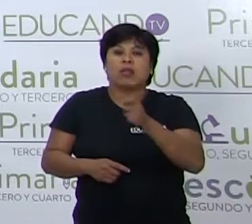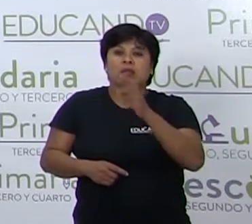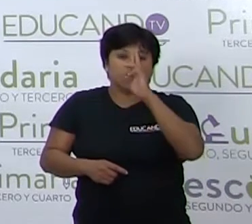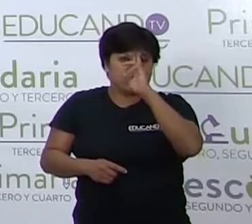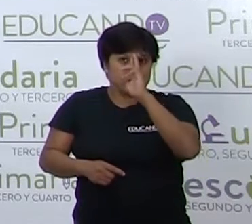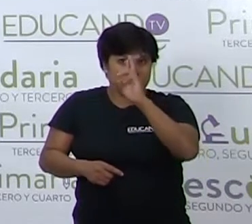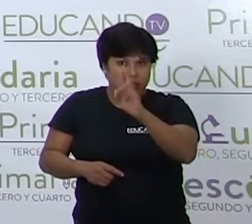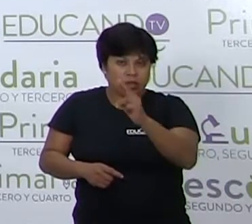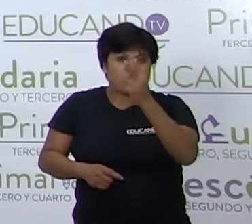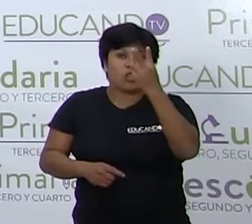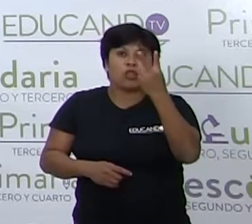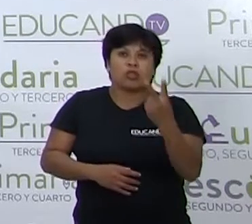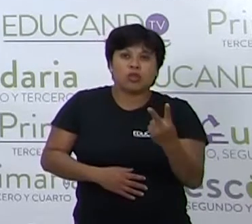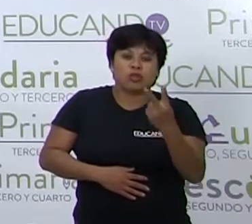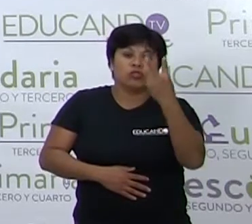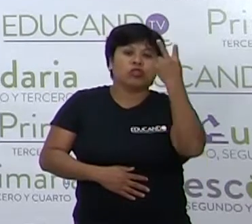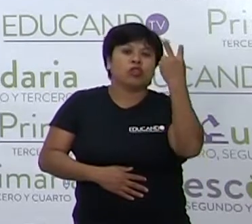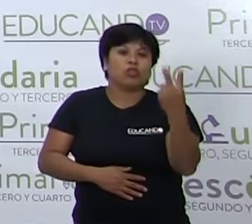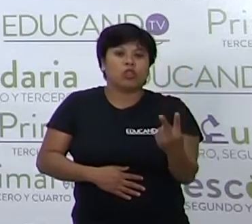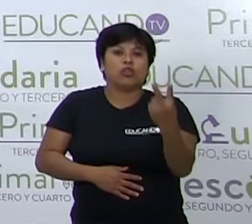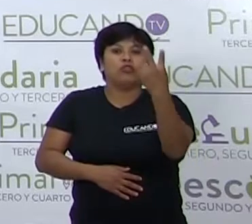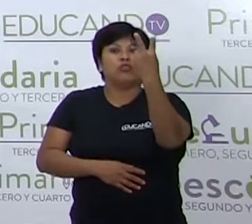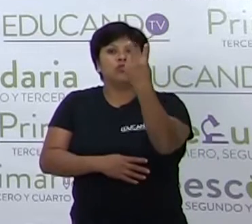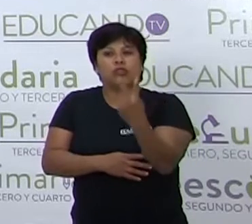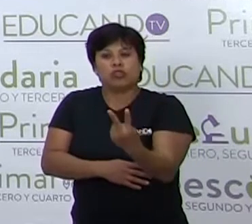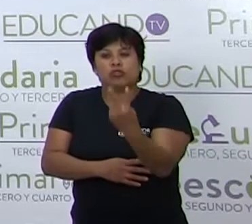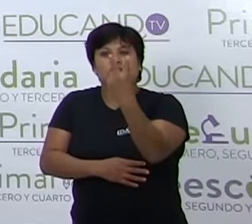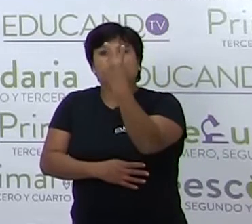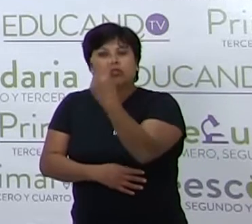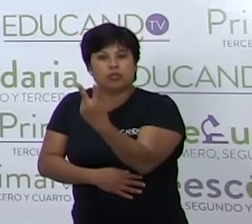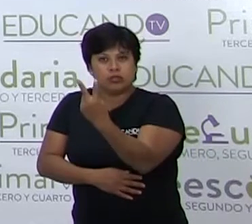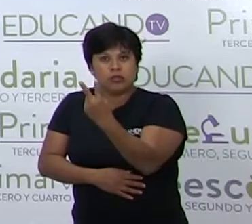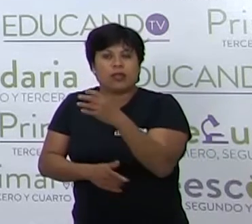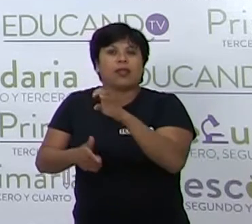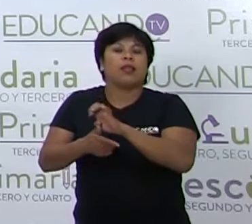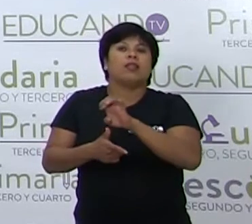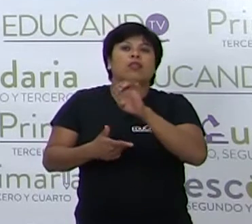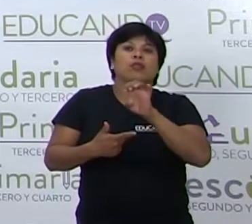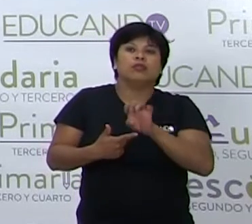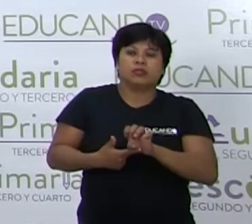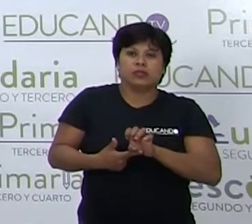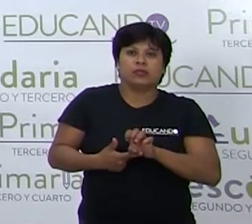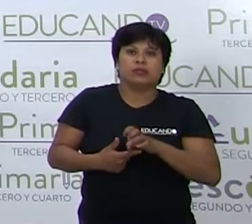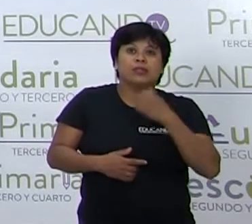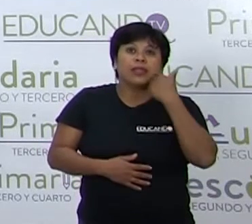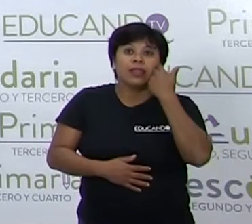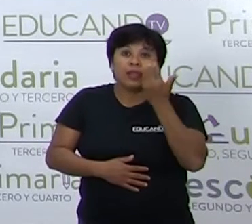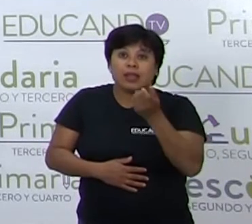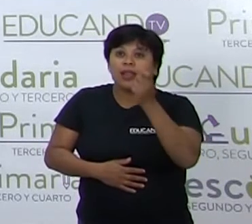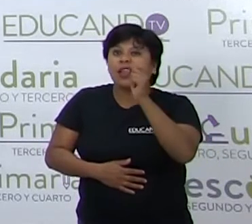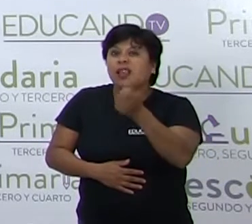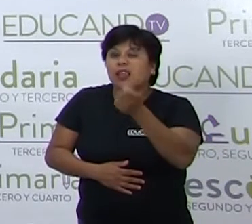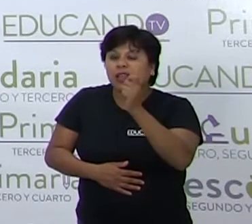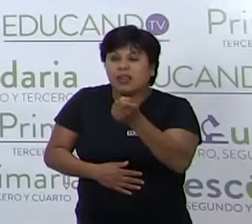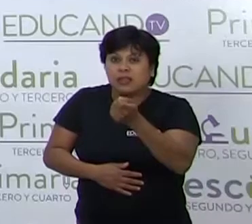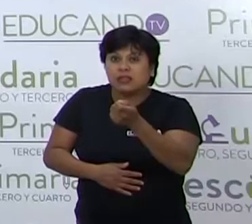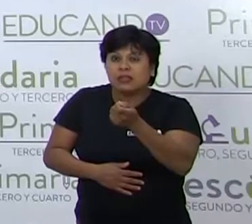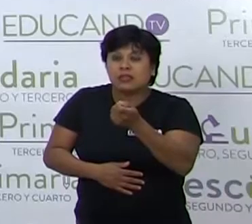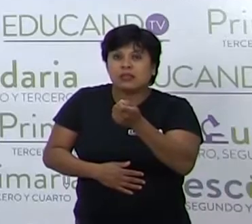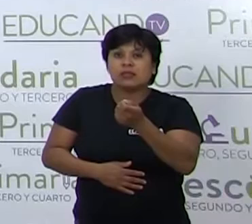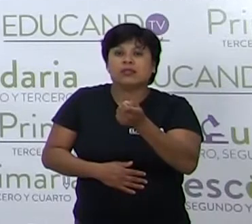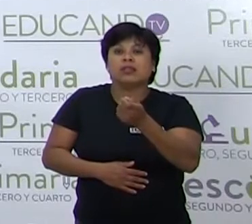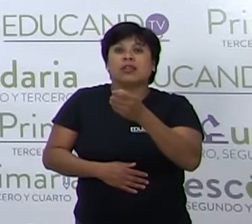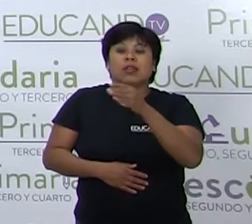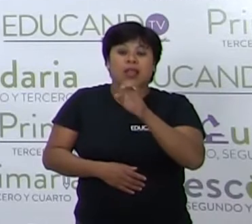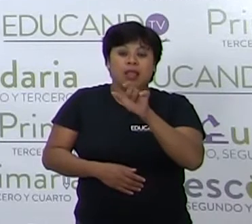respetando 2 en 2 en 2, entonces quiere decir que